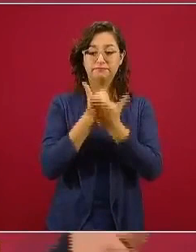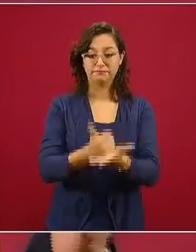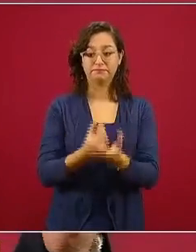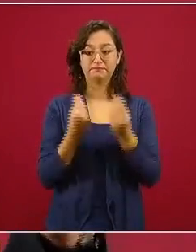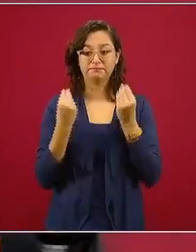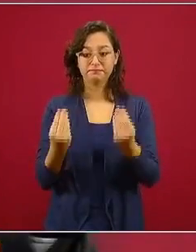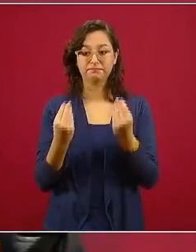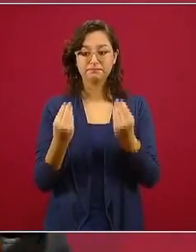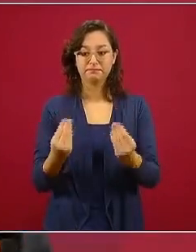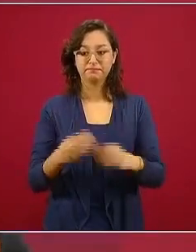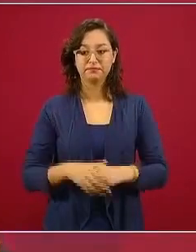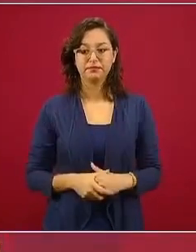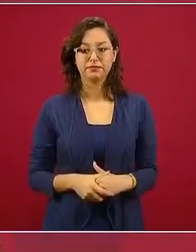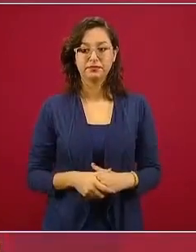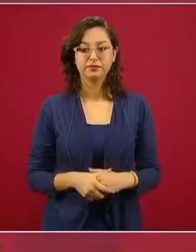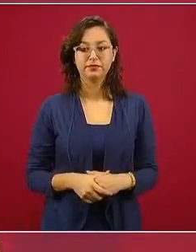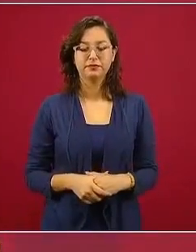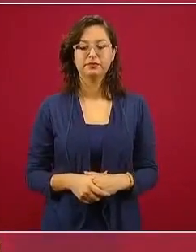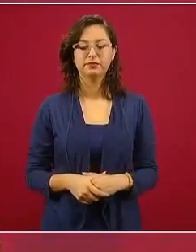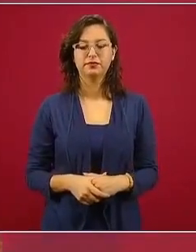Entonces,